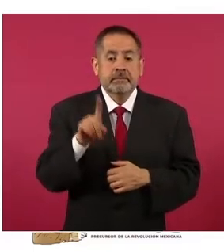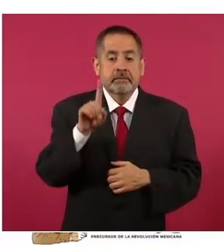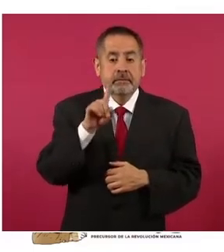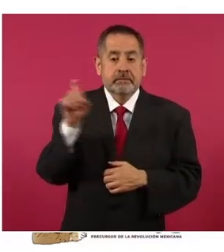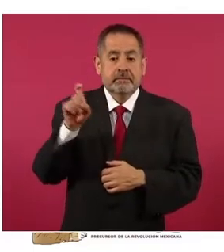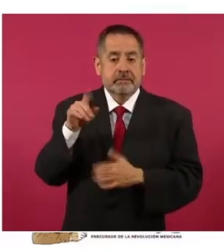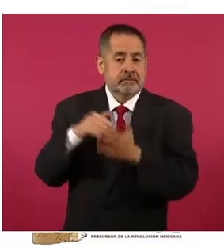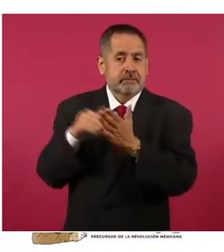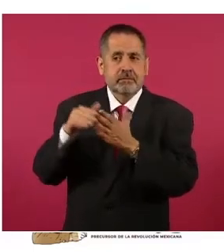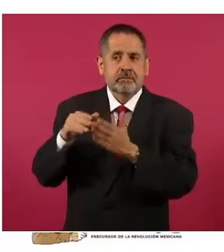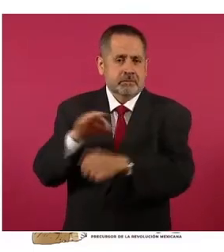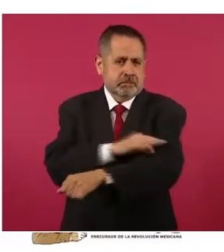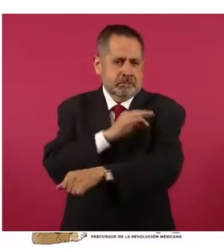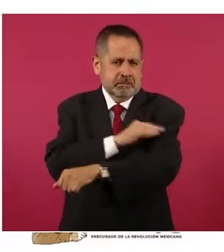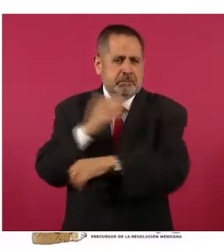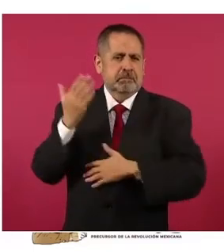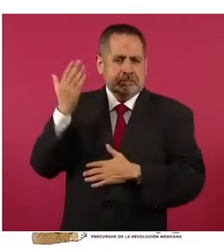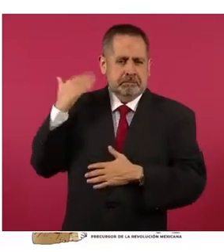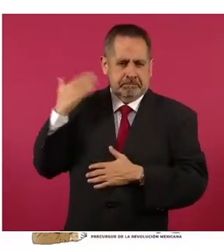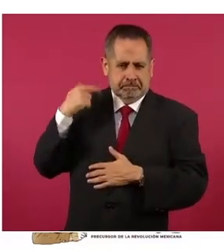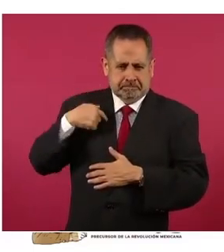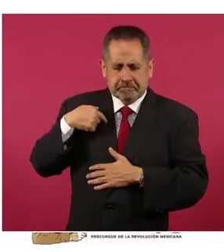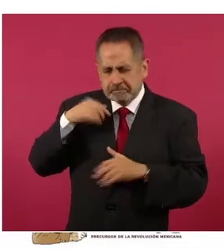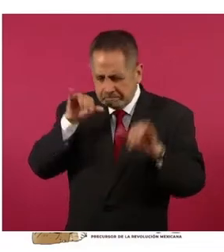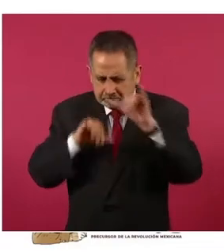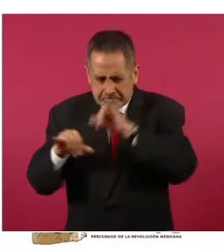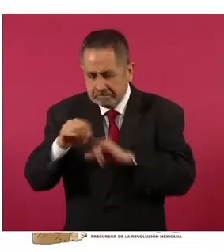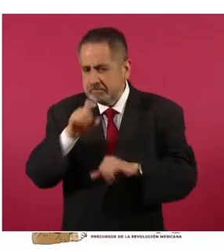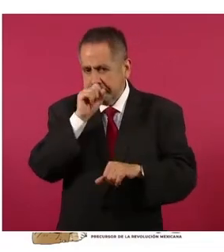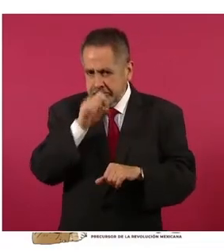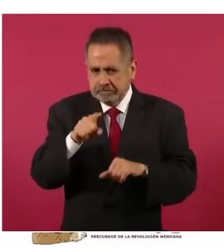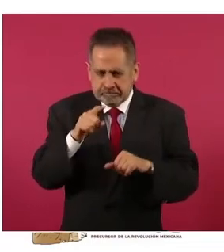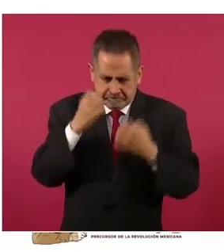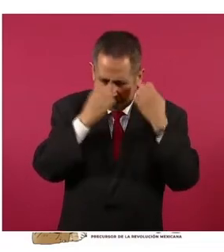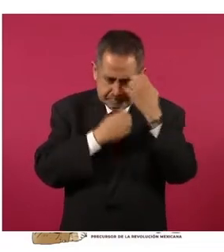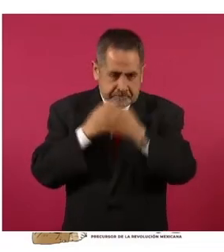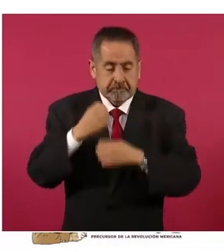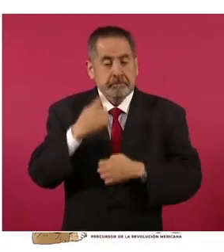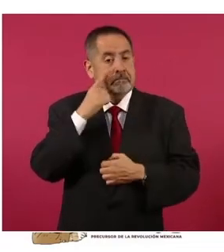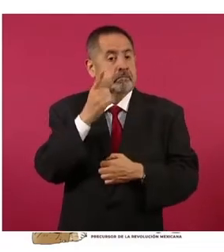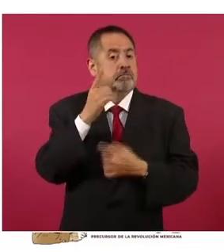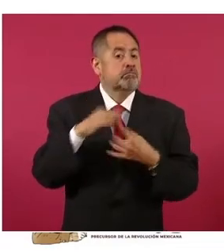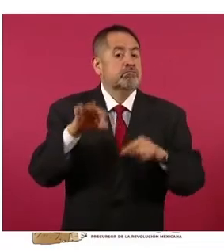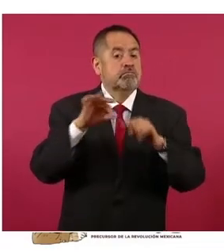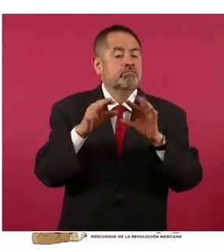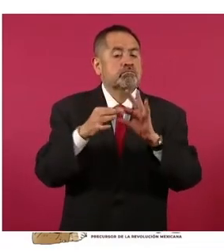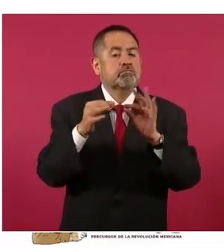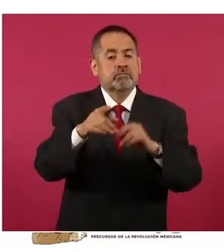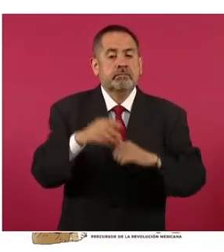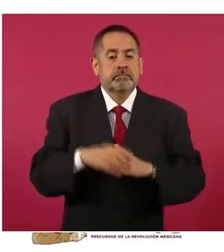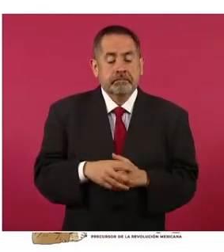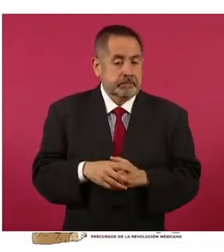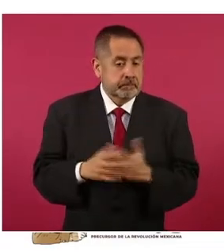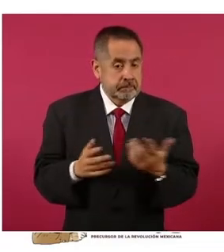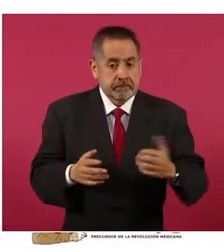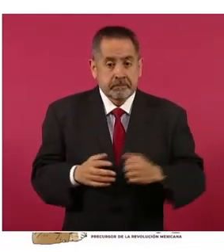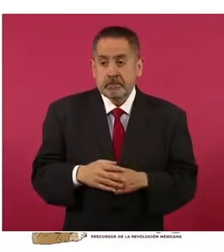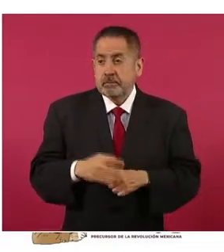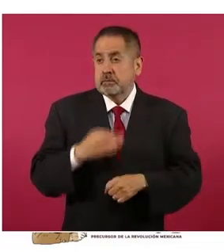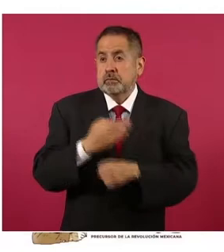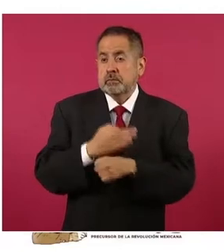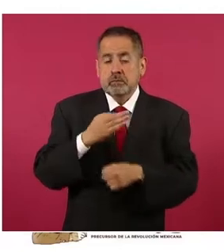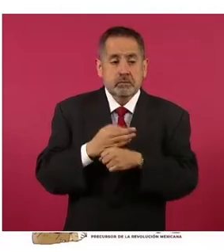vacunas en el contexto del COVID-19. Es importante destacar que en ningún lugar hasta este